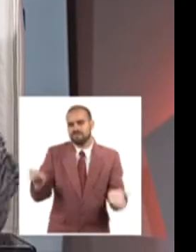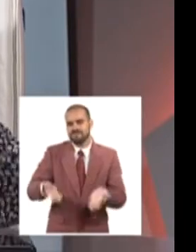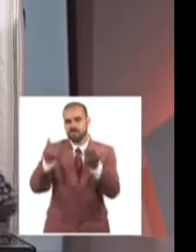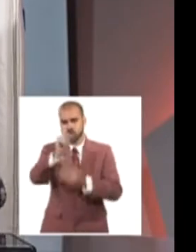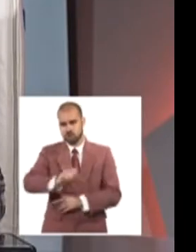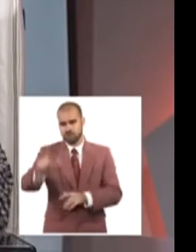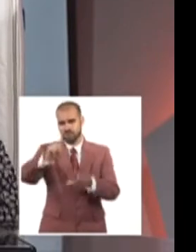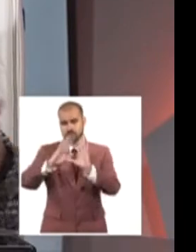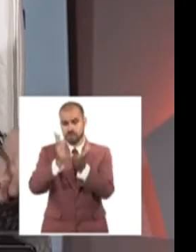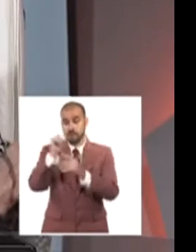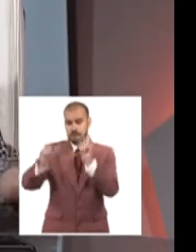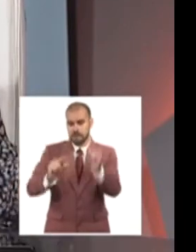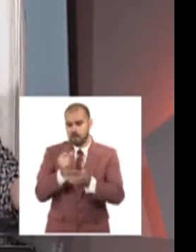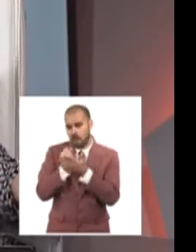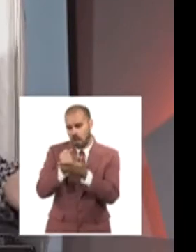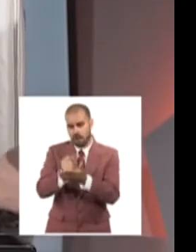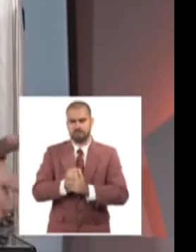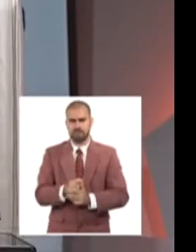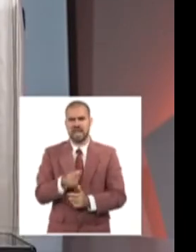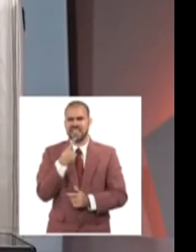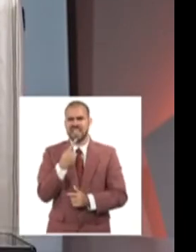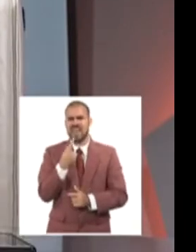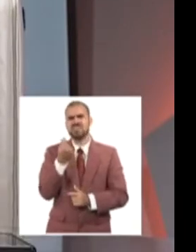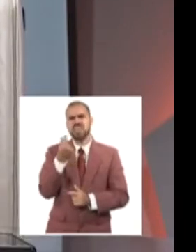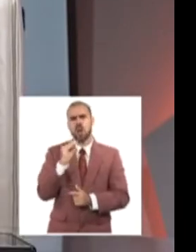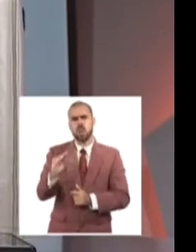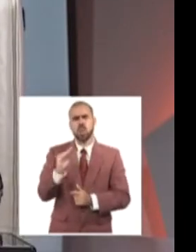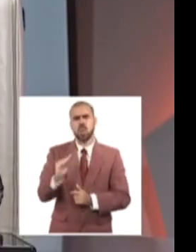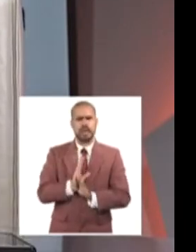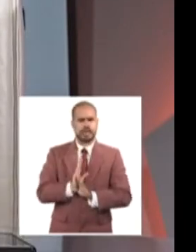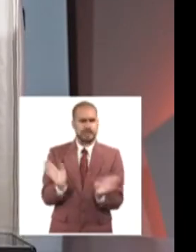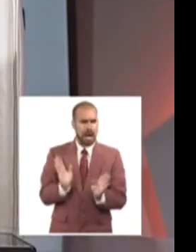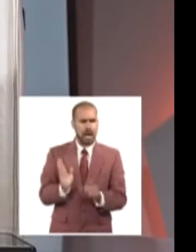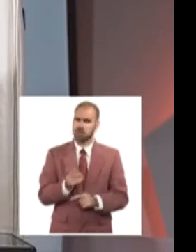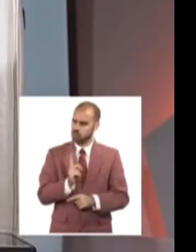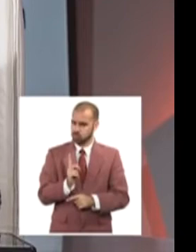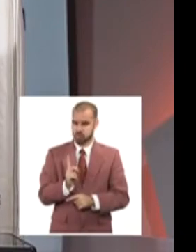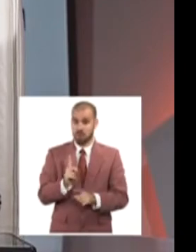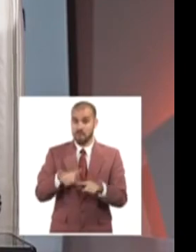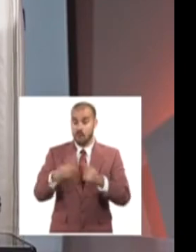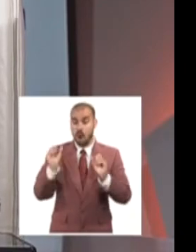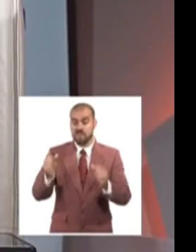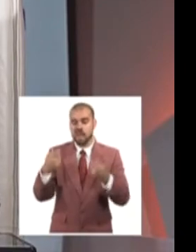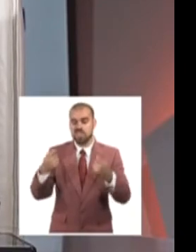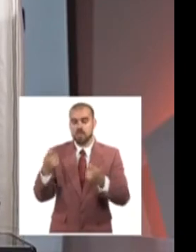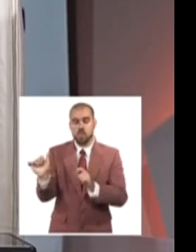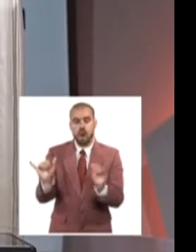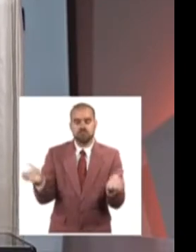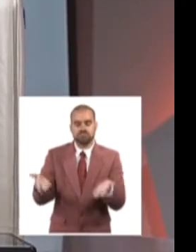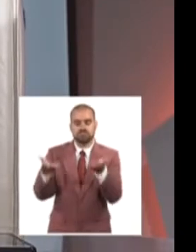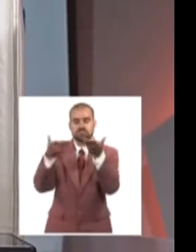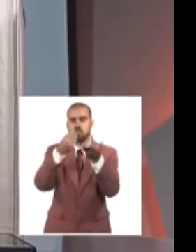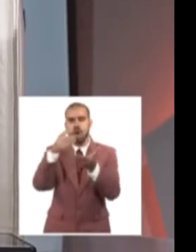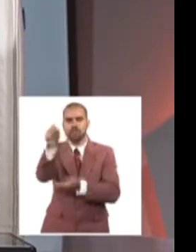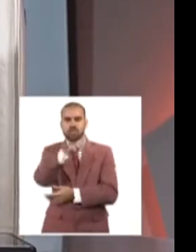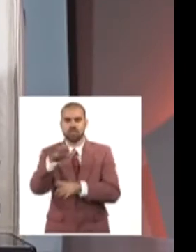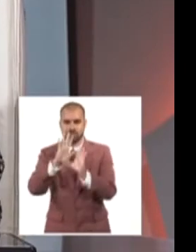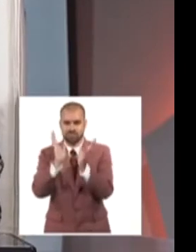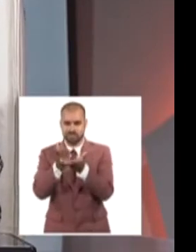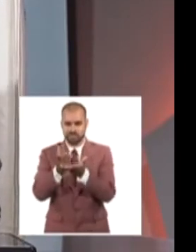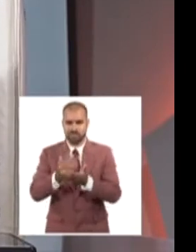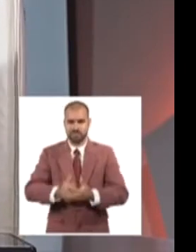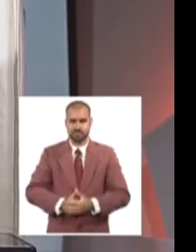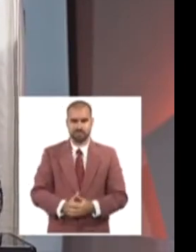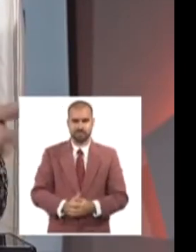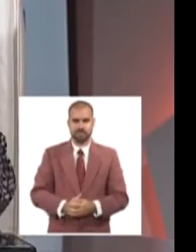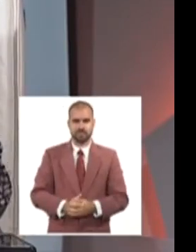beneficiadas no era sólo recibir dinero por recibir dinero estaban obligados a desarrollarse en la sociedad y esto es algo que juega